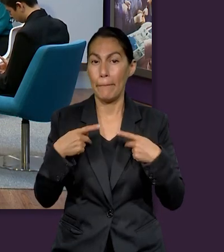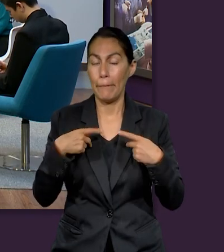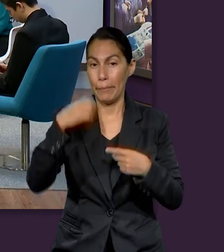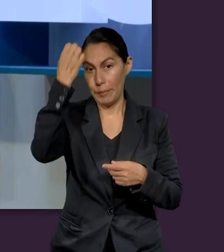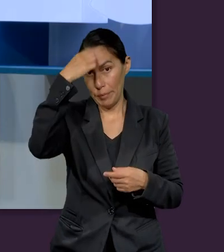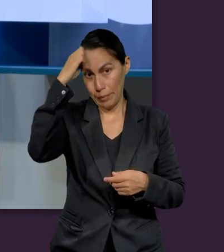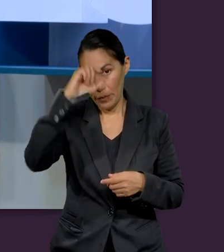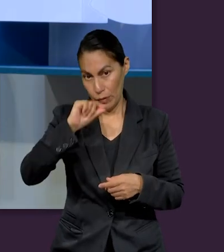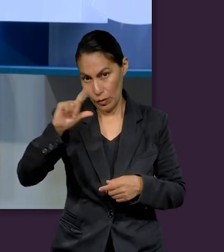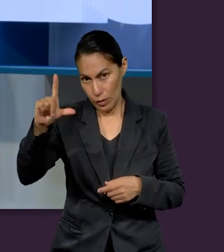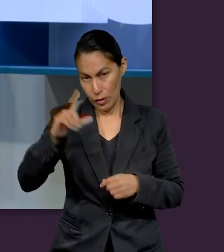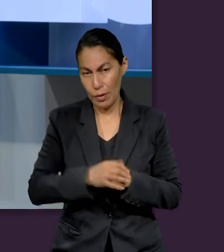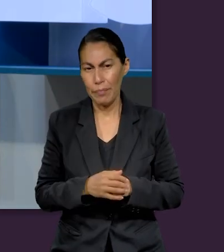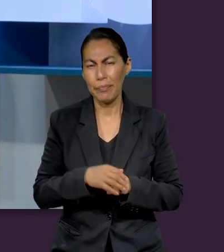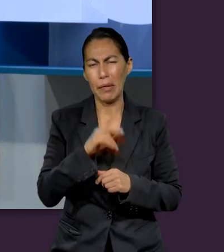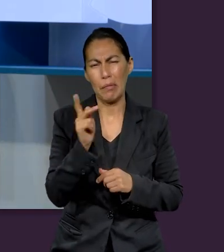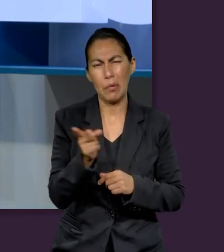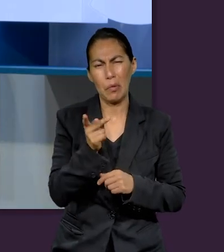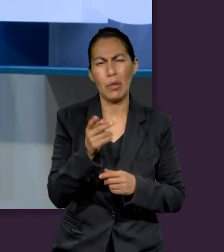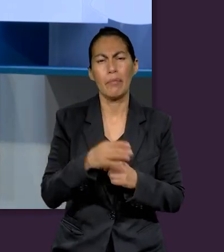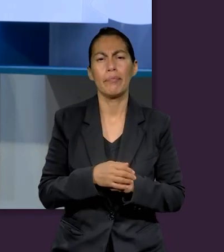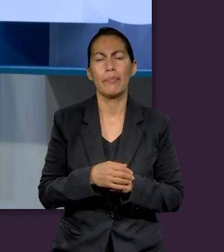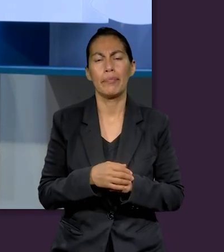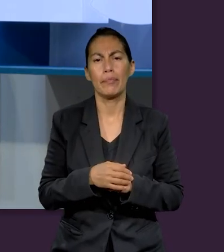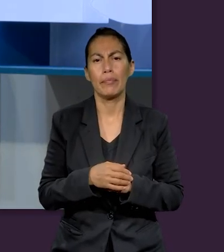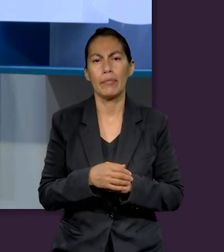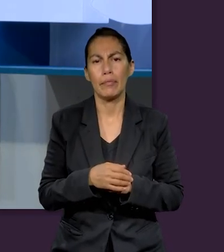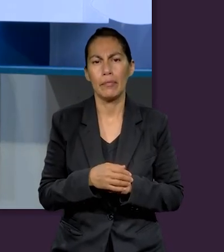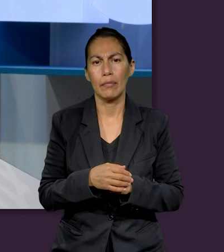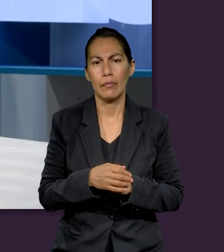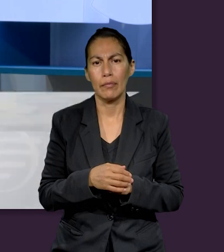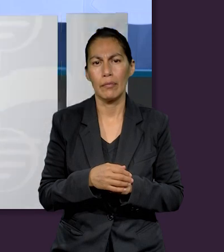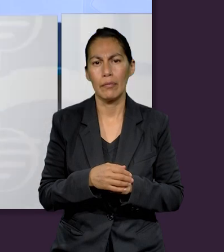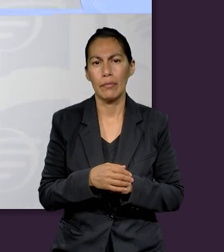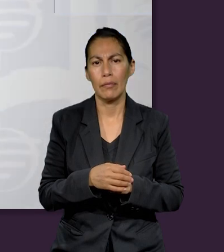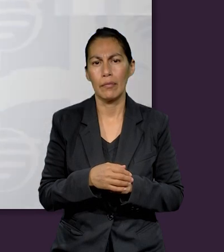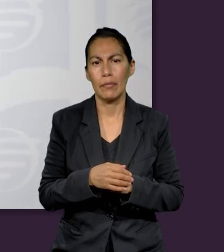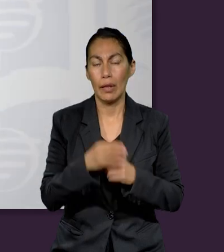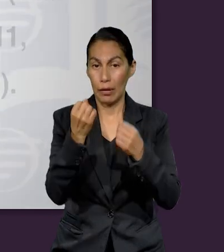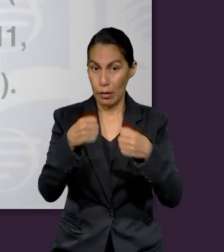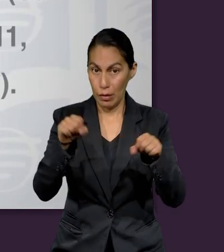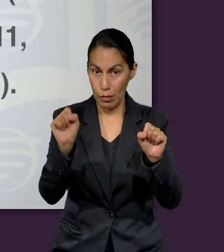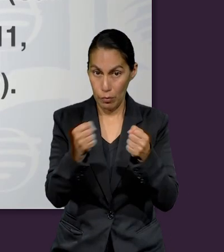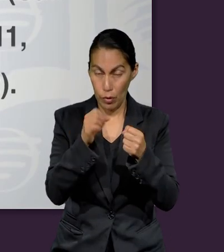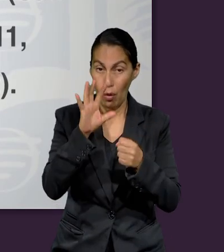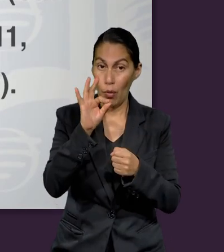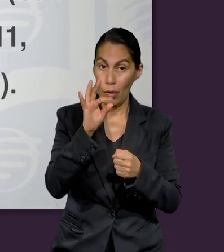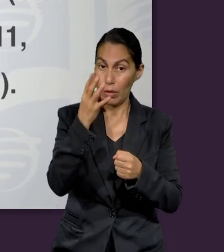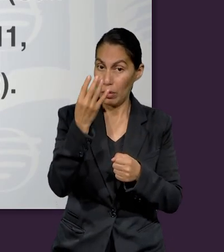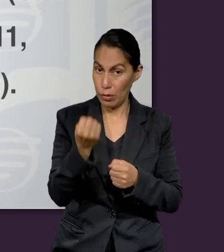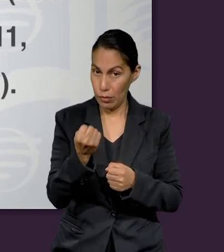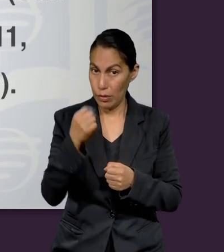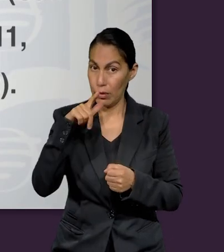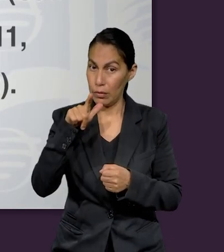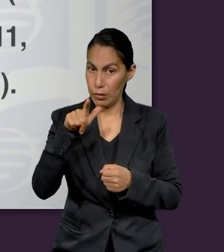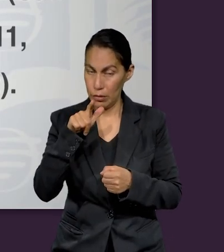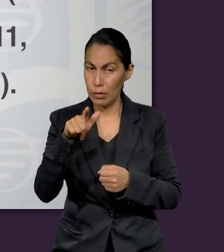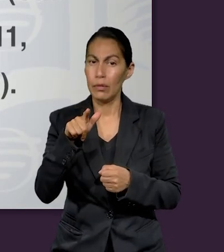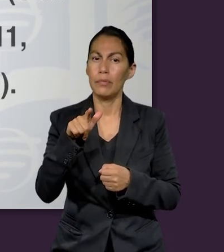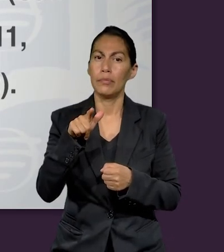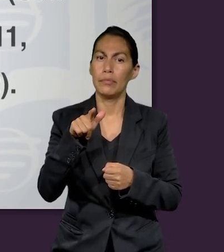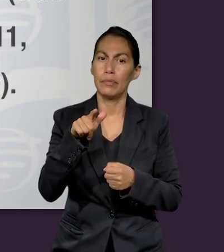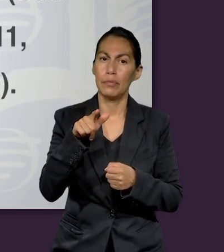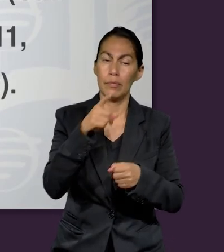se desvanece Pero antes de seguir vamos a ir con la pregunta del primer experto que nos va a responder esta inquietud